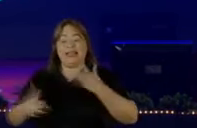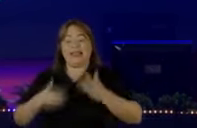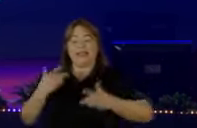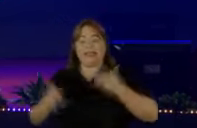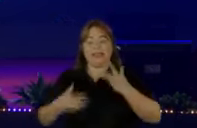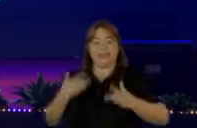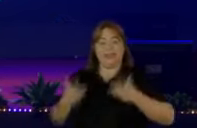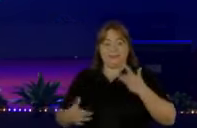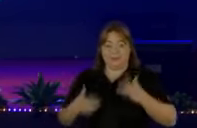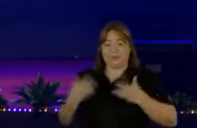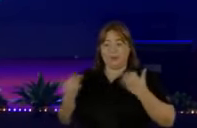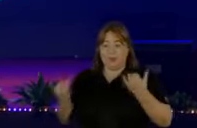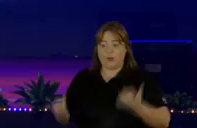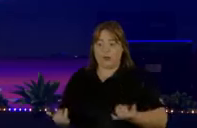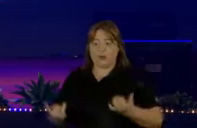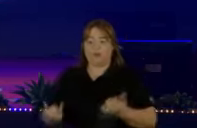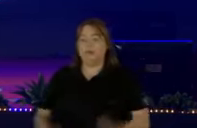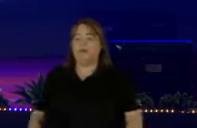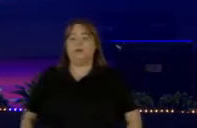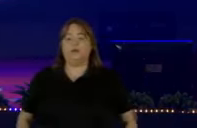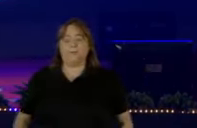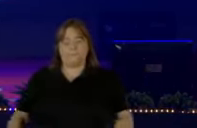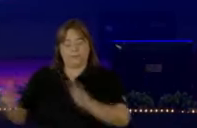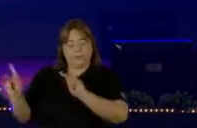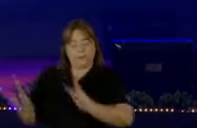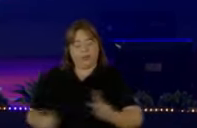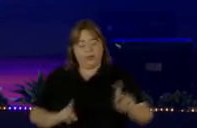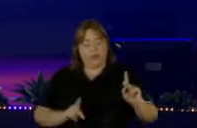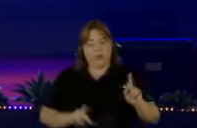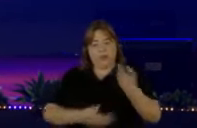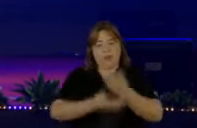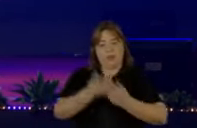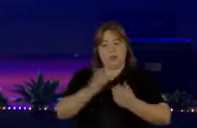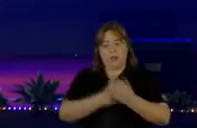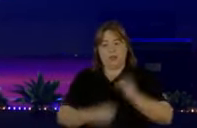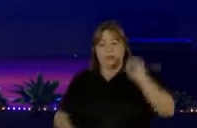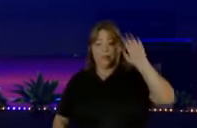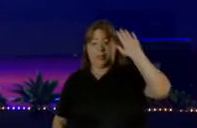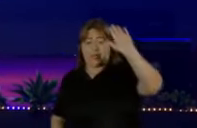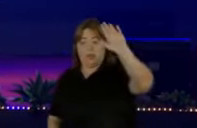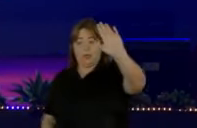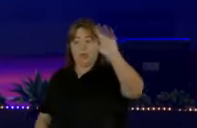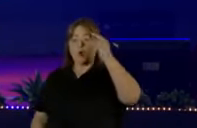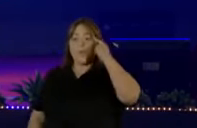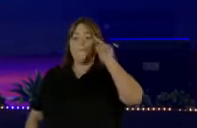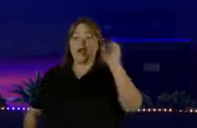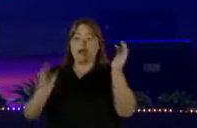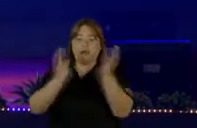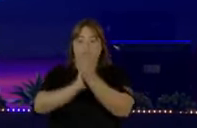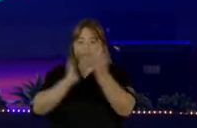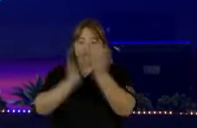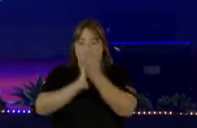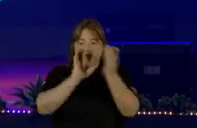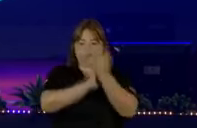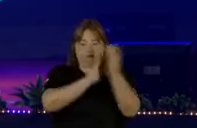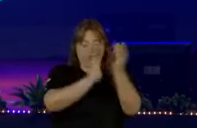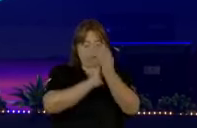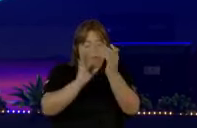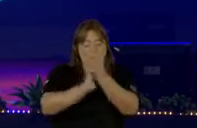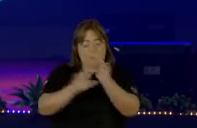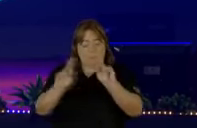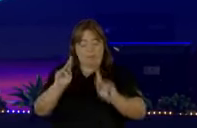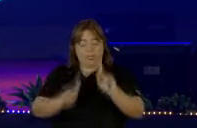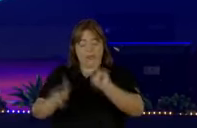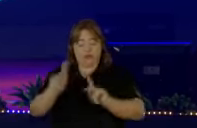en la presencia del Señor. Pero quiero que prepare sus manos para que podamos aplaudir la presencia de gente que hoy está por primera vez